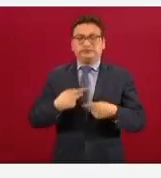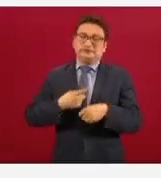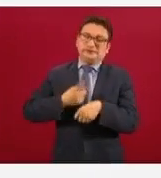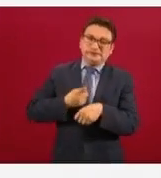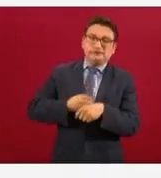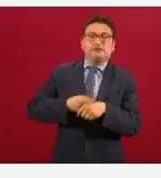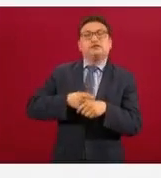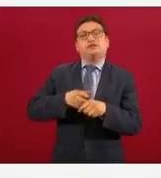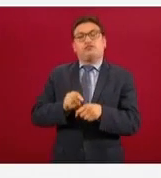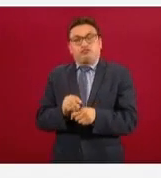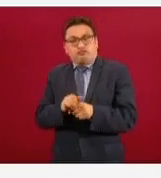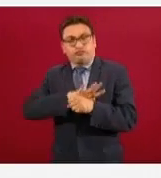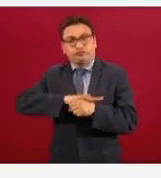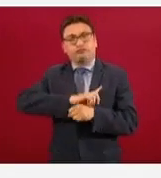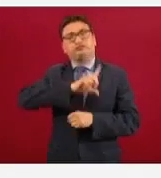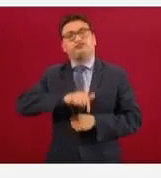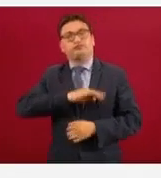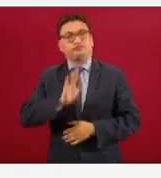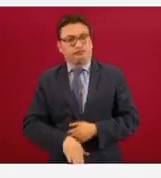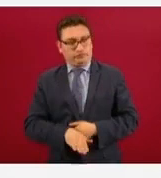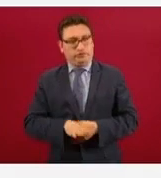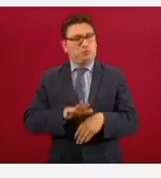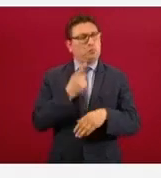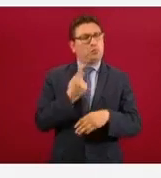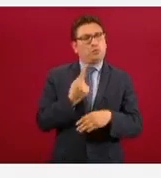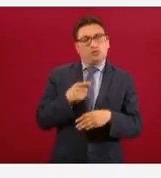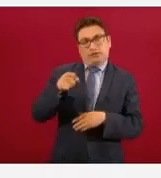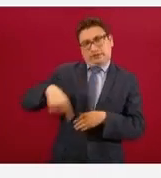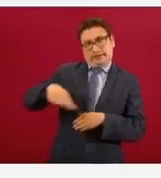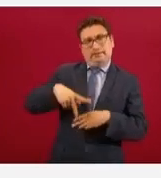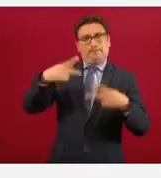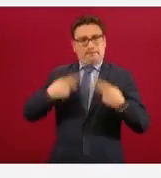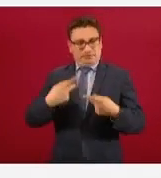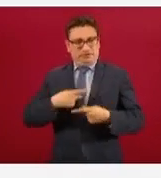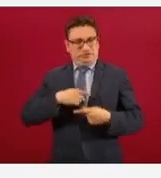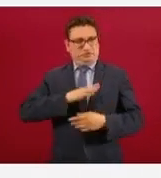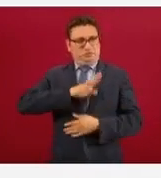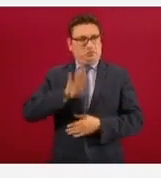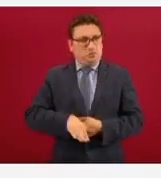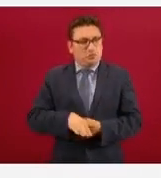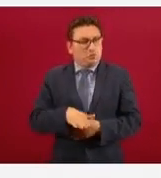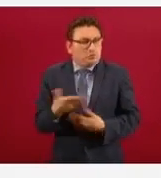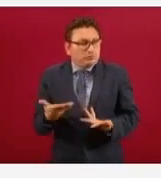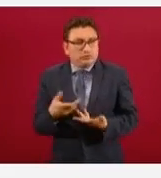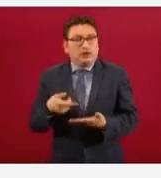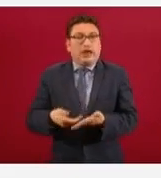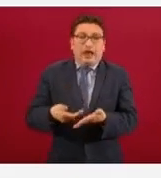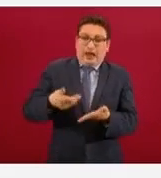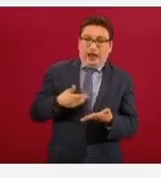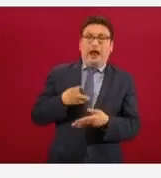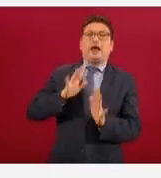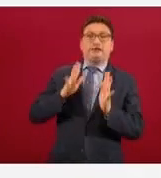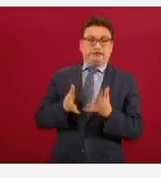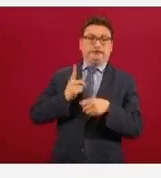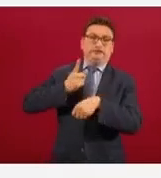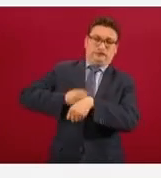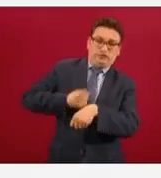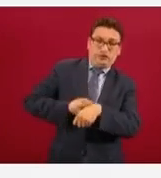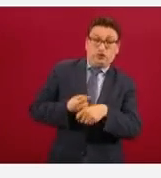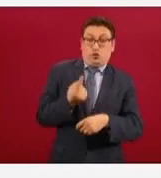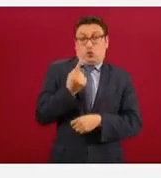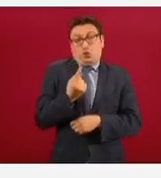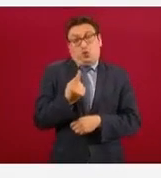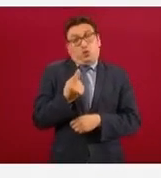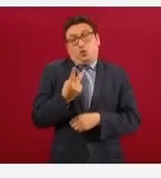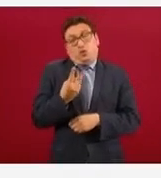desenlaces fatales, con las muertes. Las personas que desafortunadamente perdieron la vida tenían una o más